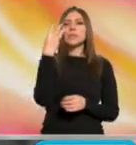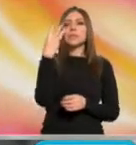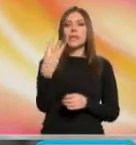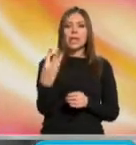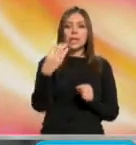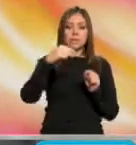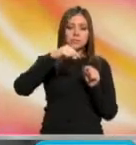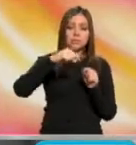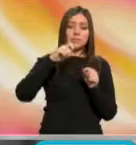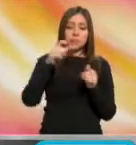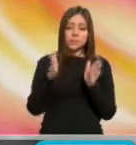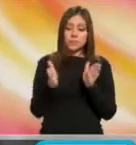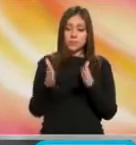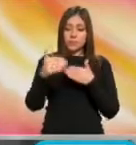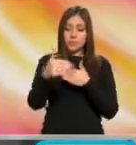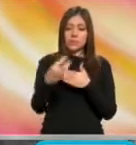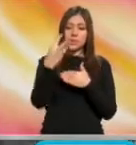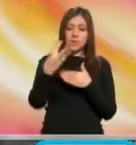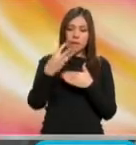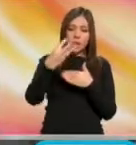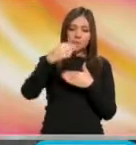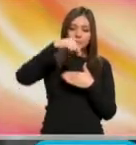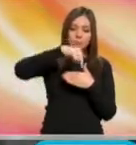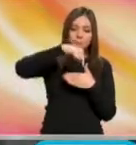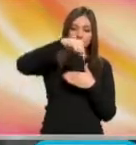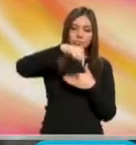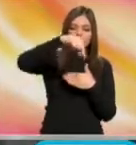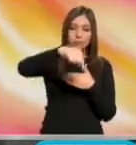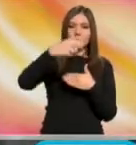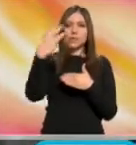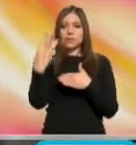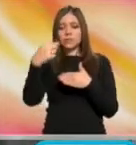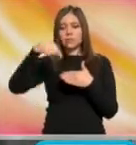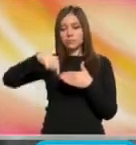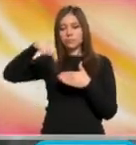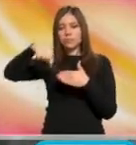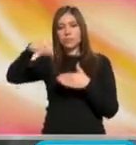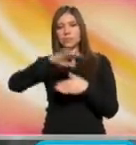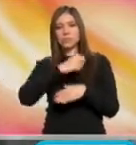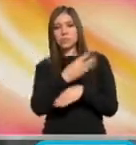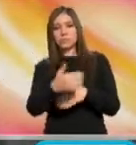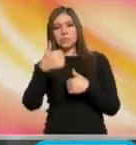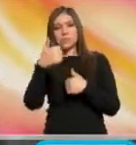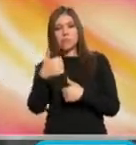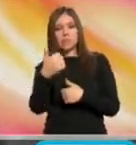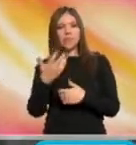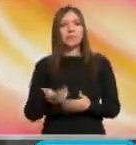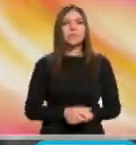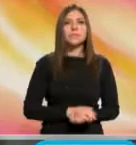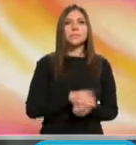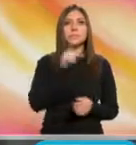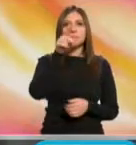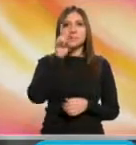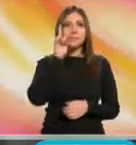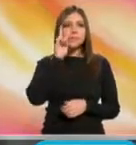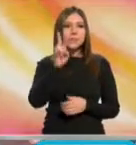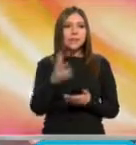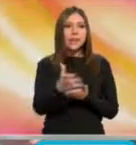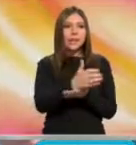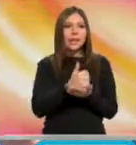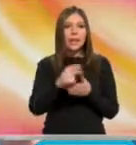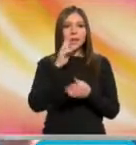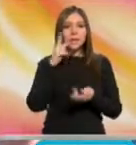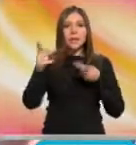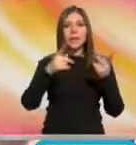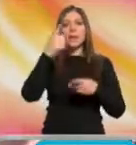ancho ¿Sí? y otros 3 acá. Gabriela, yo ya te vi con ganas de preparar una ensalada Claro. con una hortaliza hecha Ya en yo tu he hecho casa.